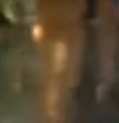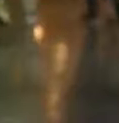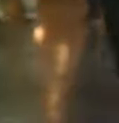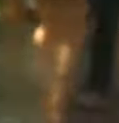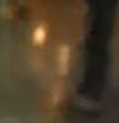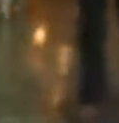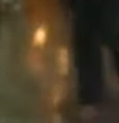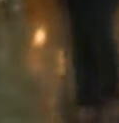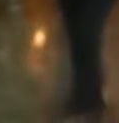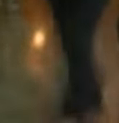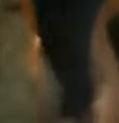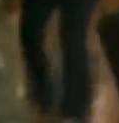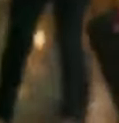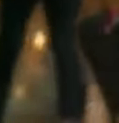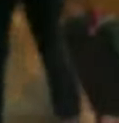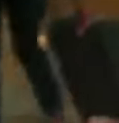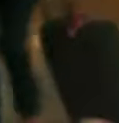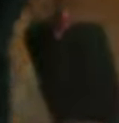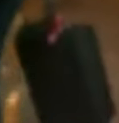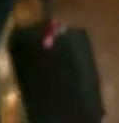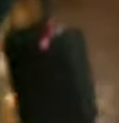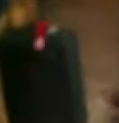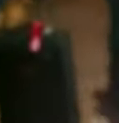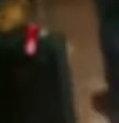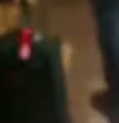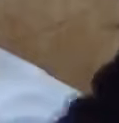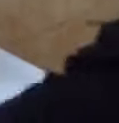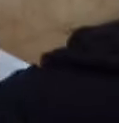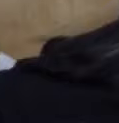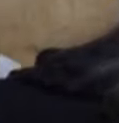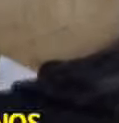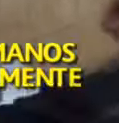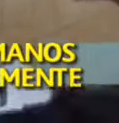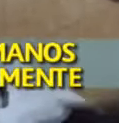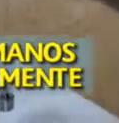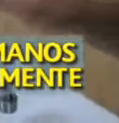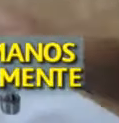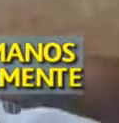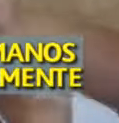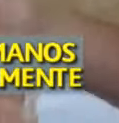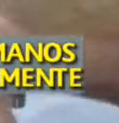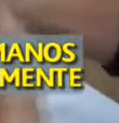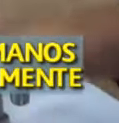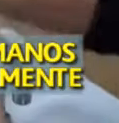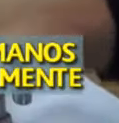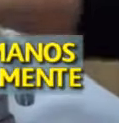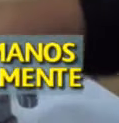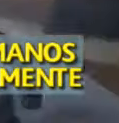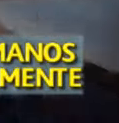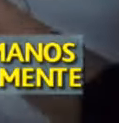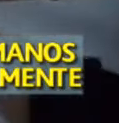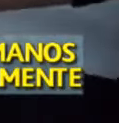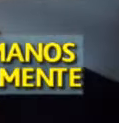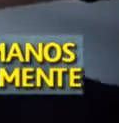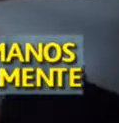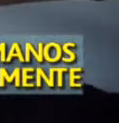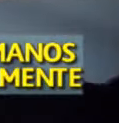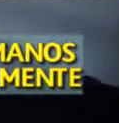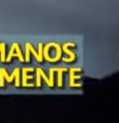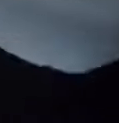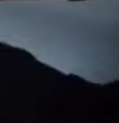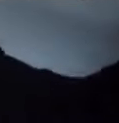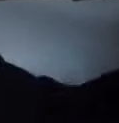con un pañuelo desechable o con la manga al toser o estornudar. Lávese las manos con frecuencia con agua y jabón durante al